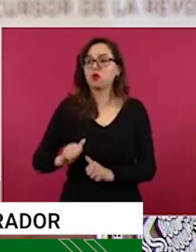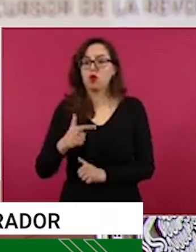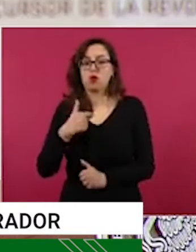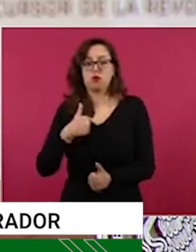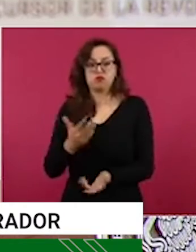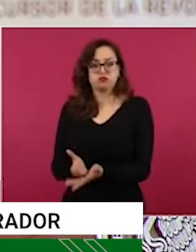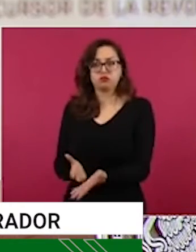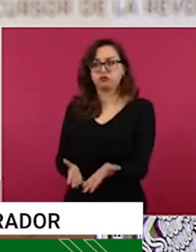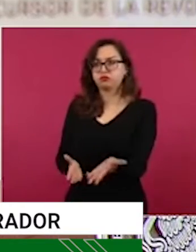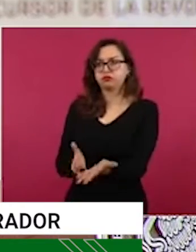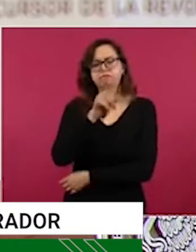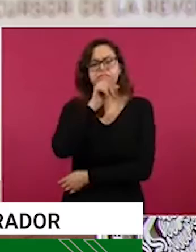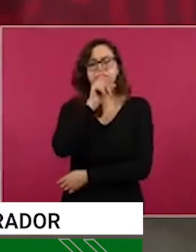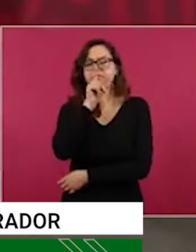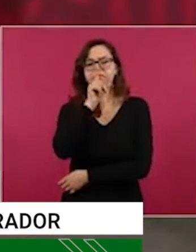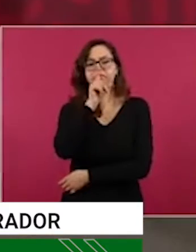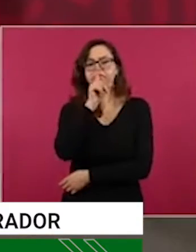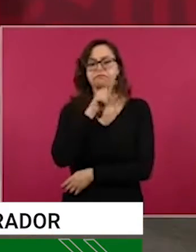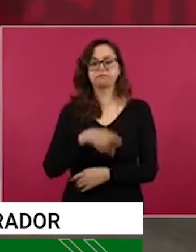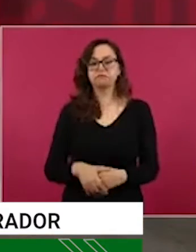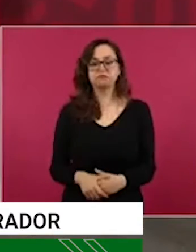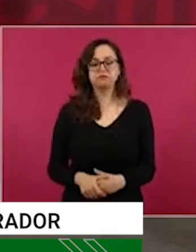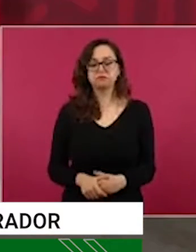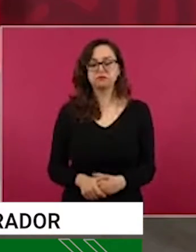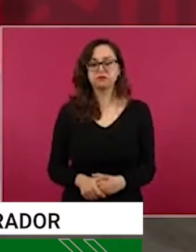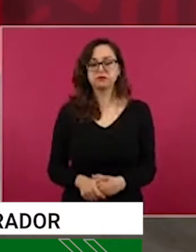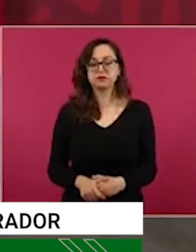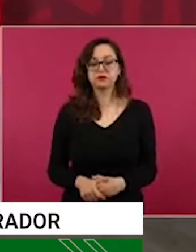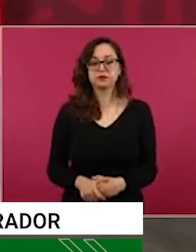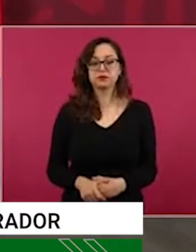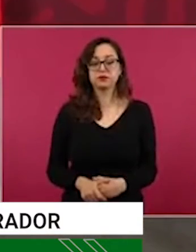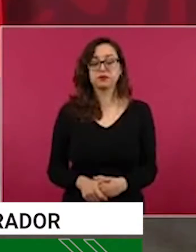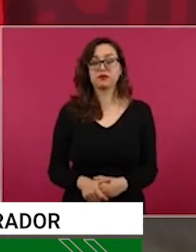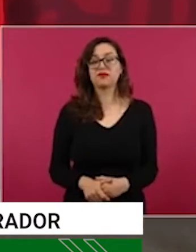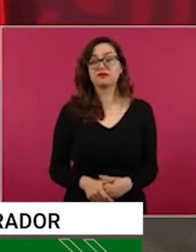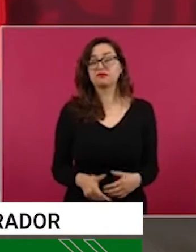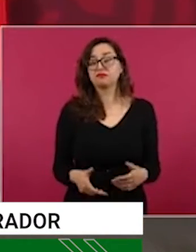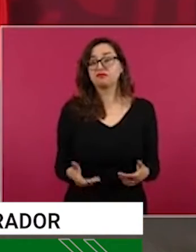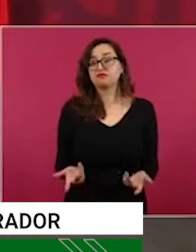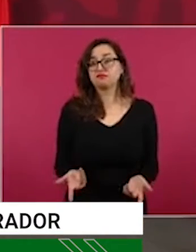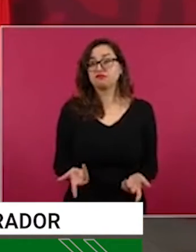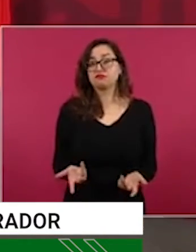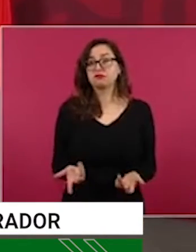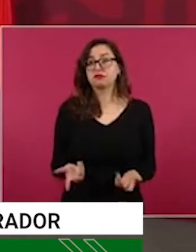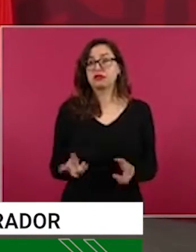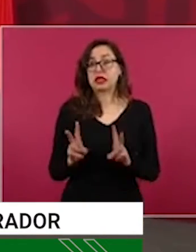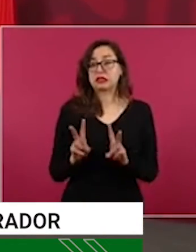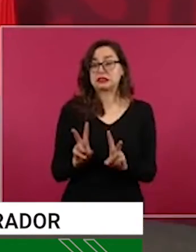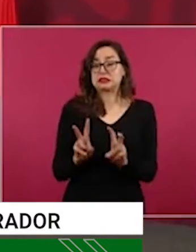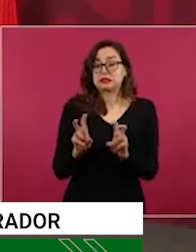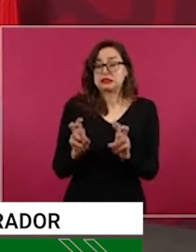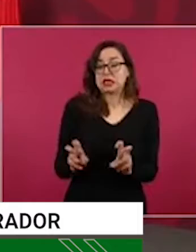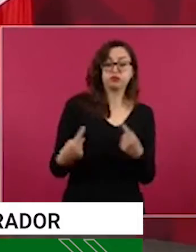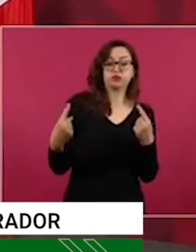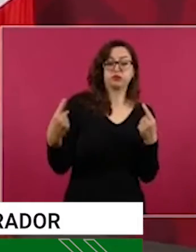ni siquiera en cuestiones relacionadas o diferencias,